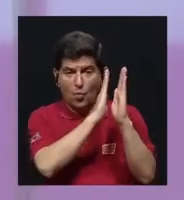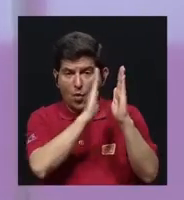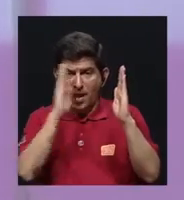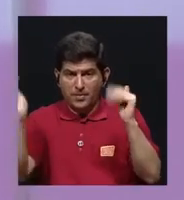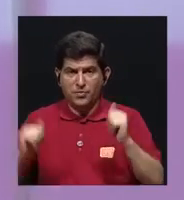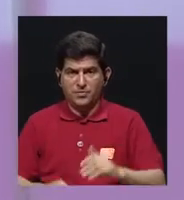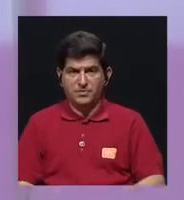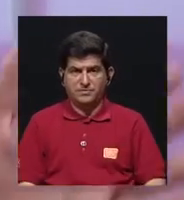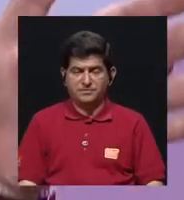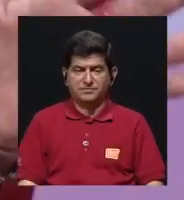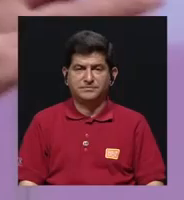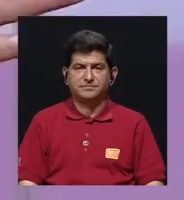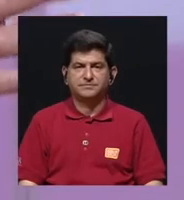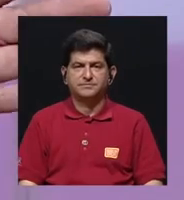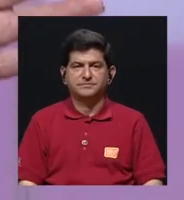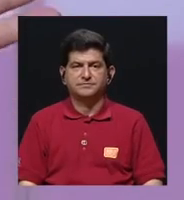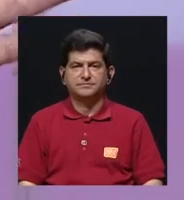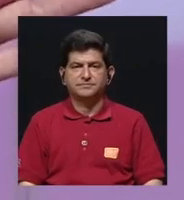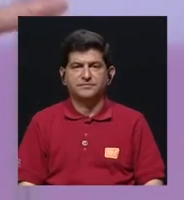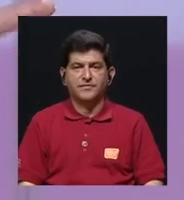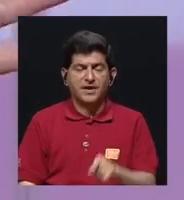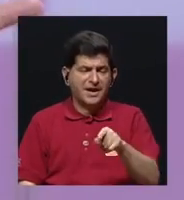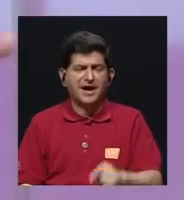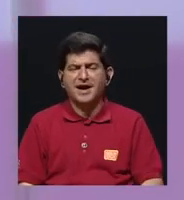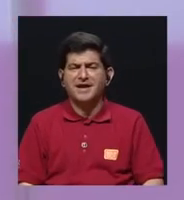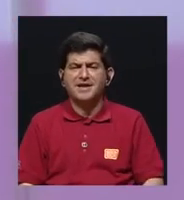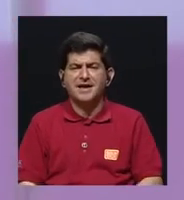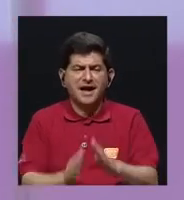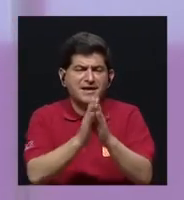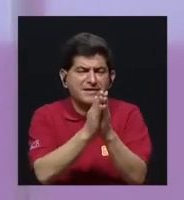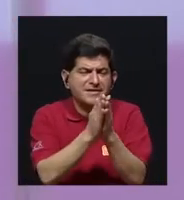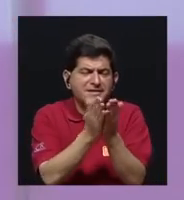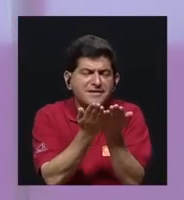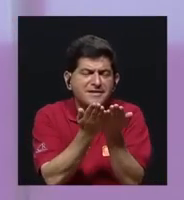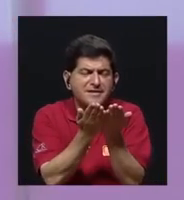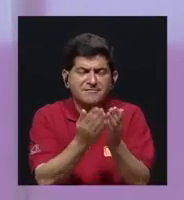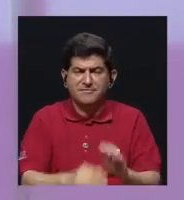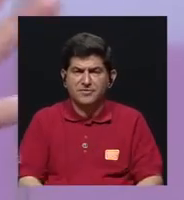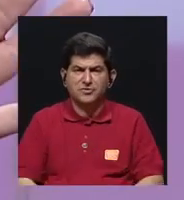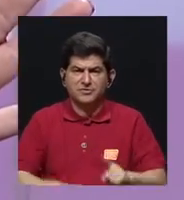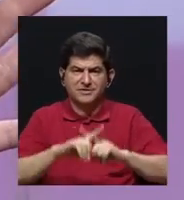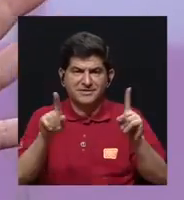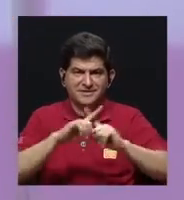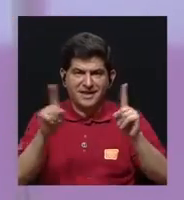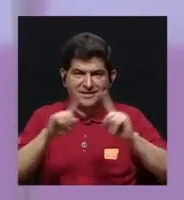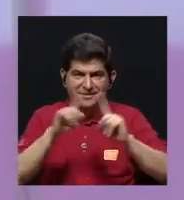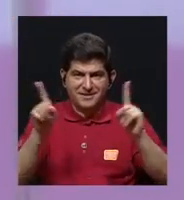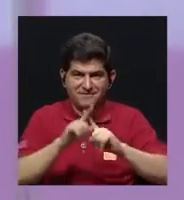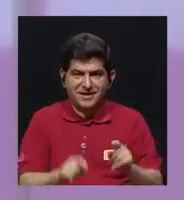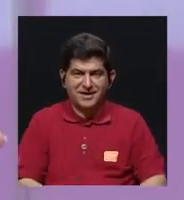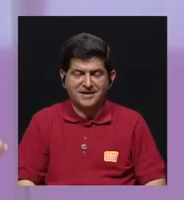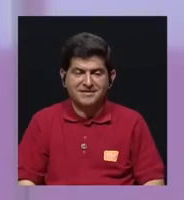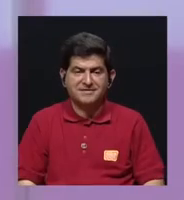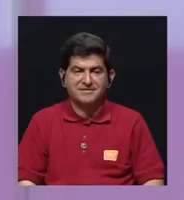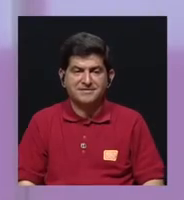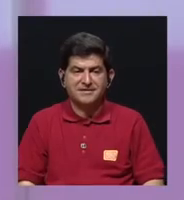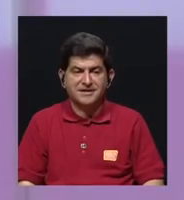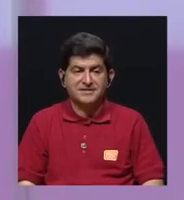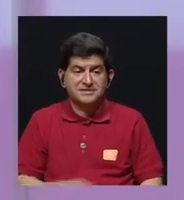ponen ponen libritos de varios ciclos, ¿verdad?, que